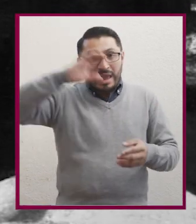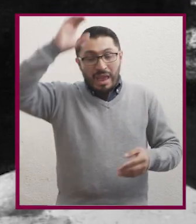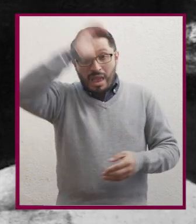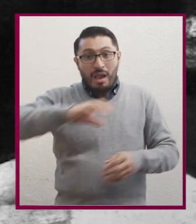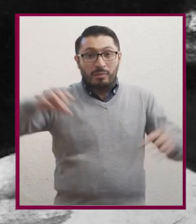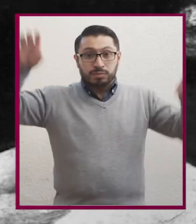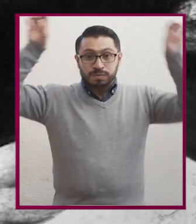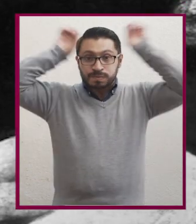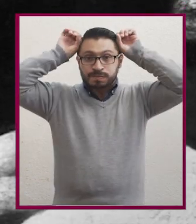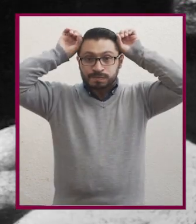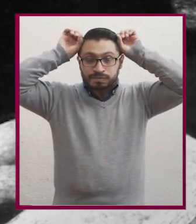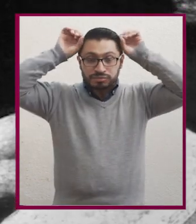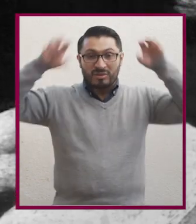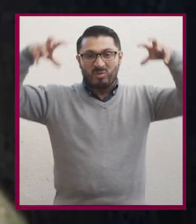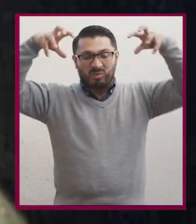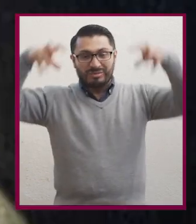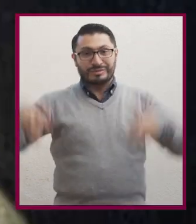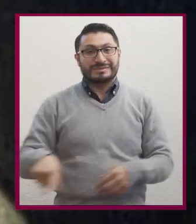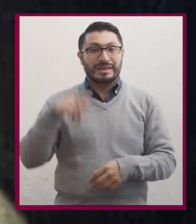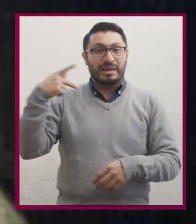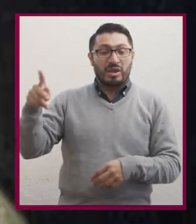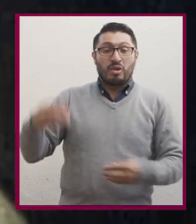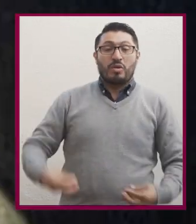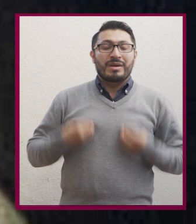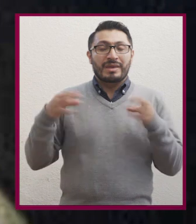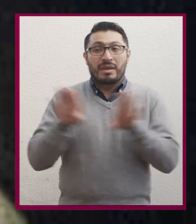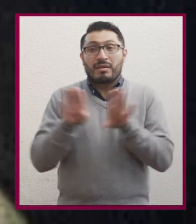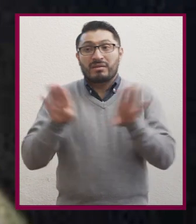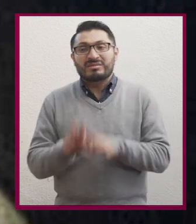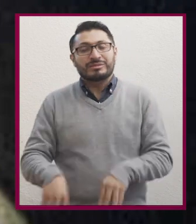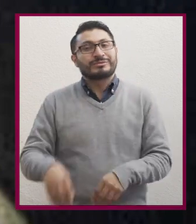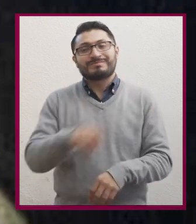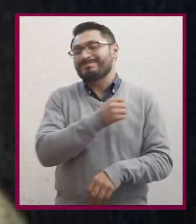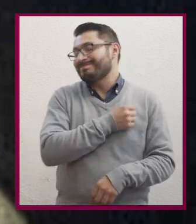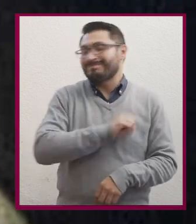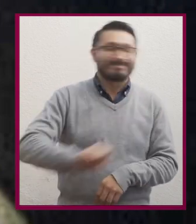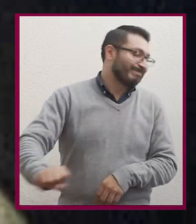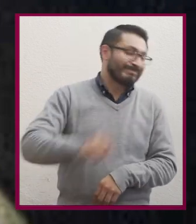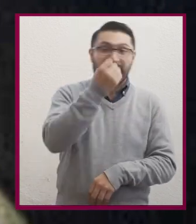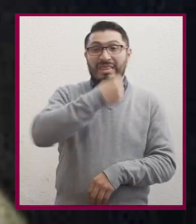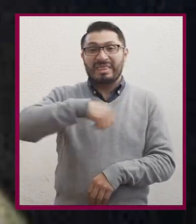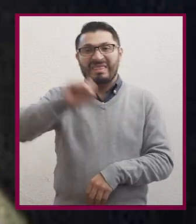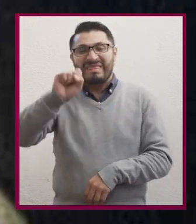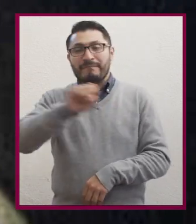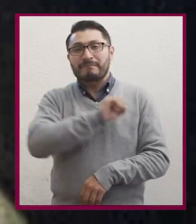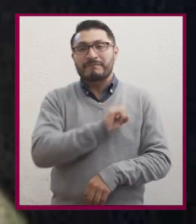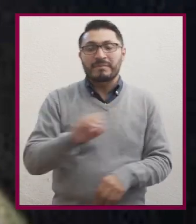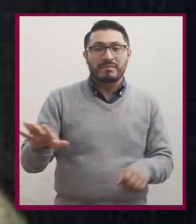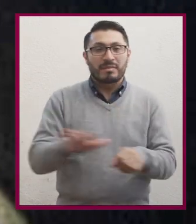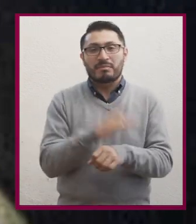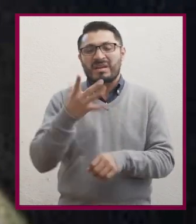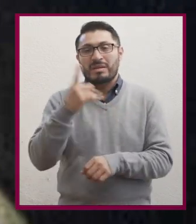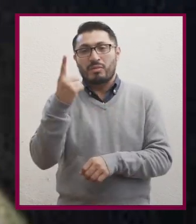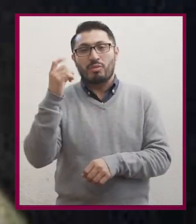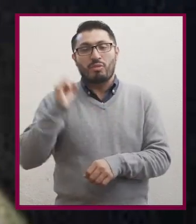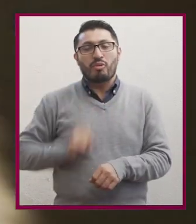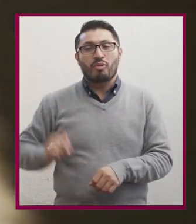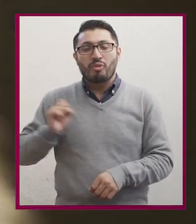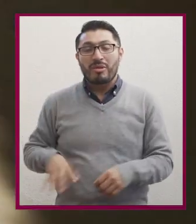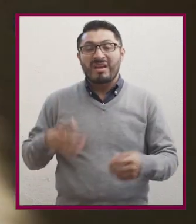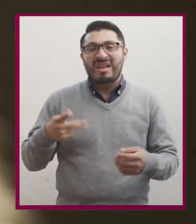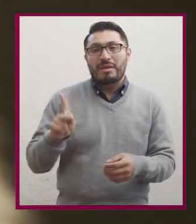anécdotas escandalosas sobre su vida, Wollstonecraft tuvo muy mala fama por casi un siglo. Pero a finales del siglo